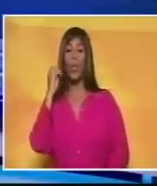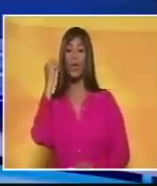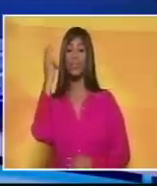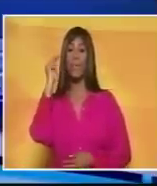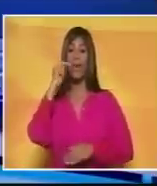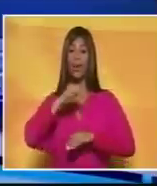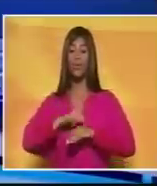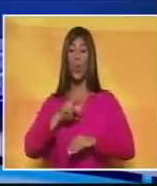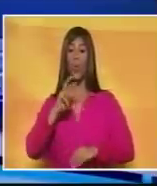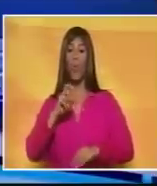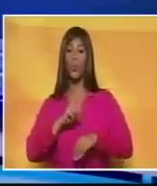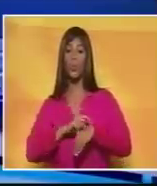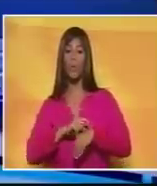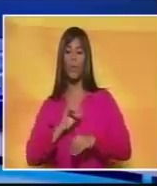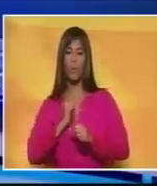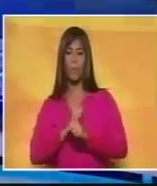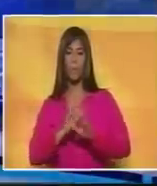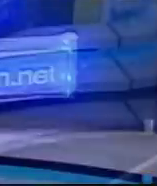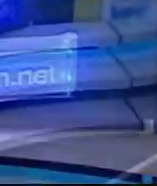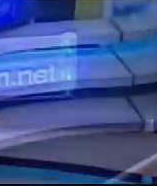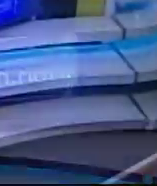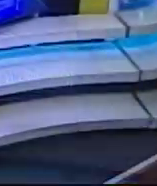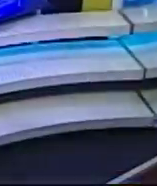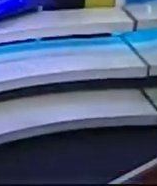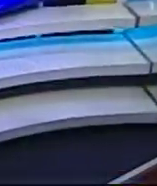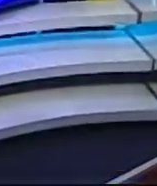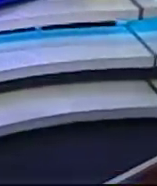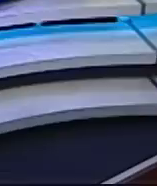Nacional por un nuevo tiempo. Ya venimos.